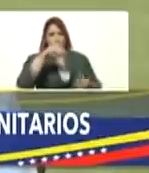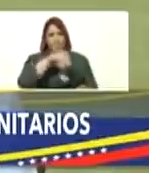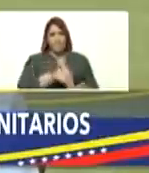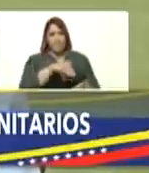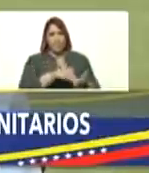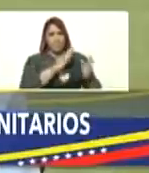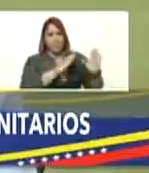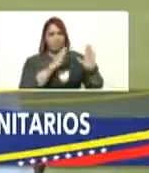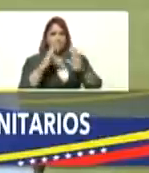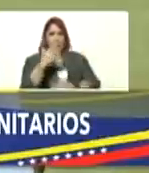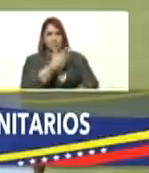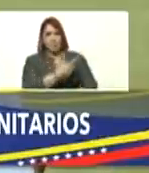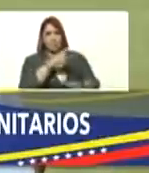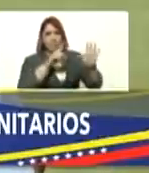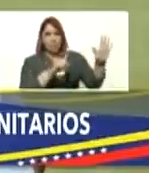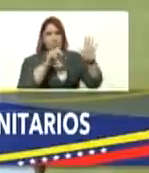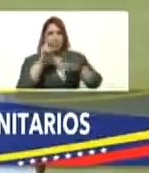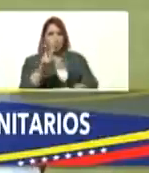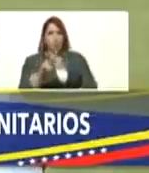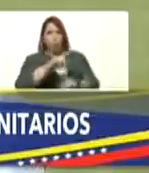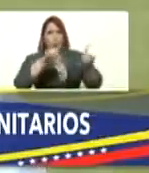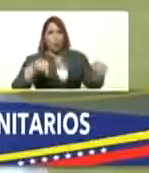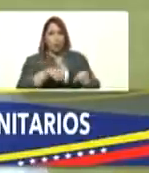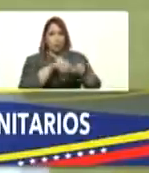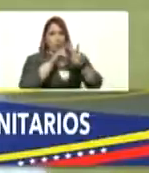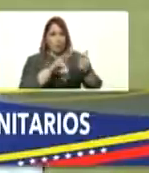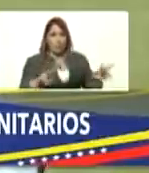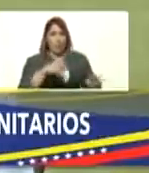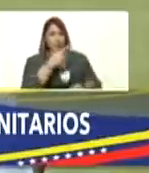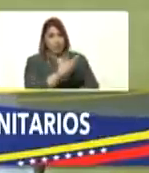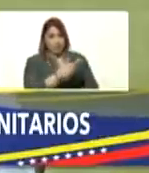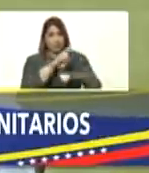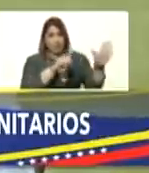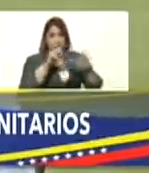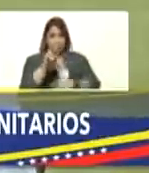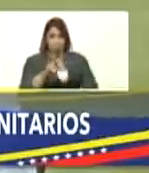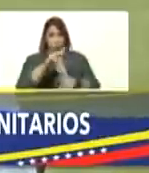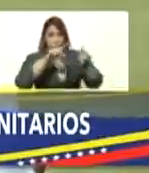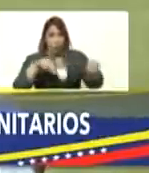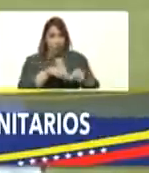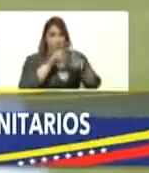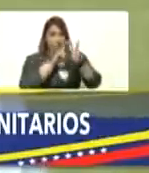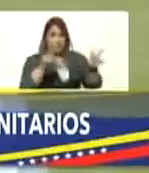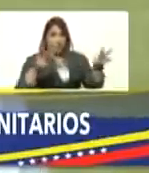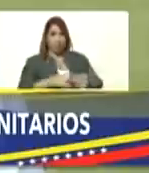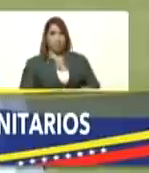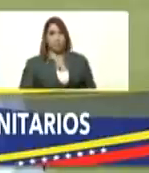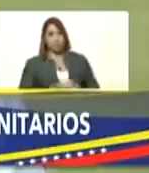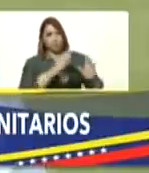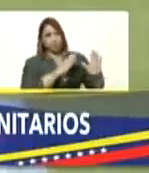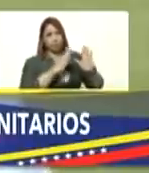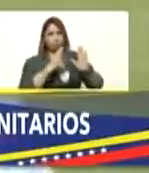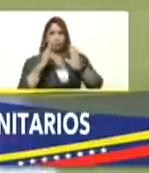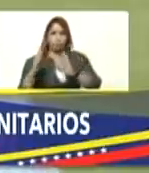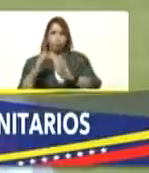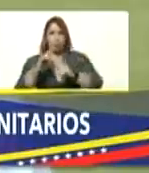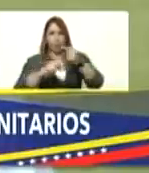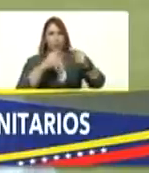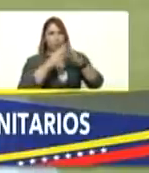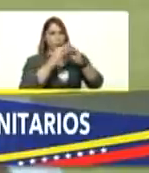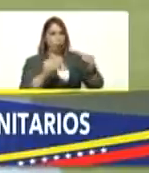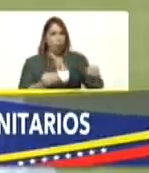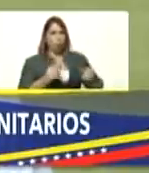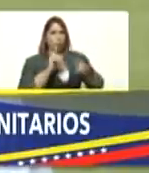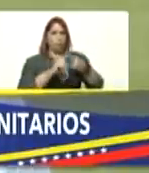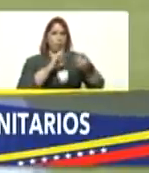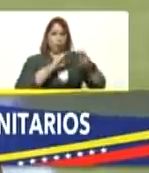en 362 cuadrantes de paz. Y en esos 362 cuadrantes de paz organizamos todo lo demás. Organizamos